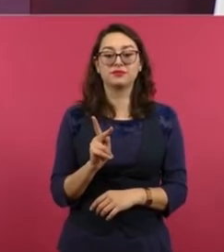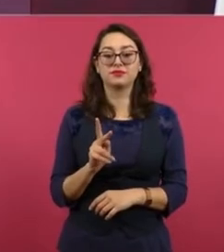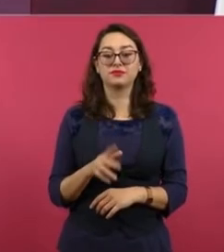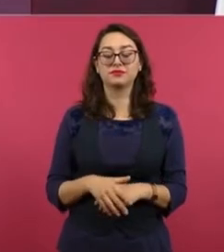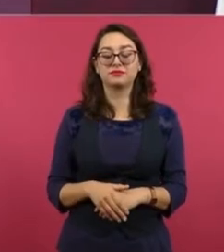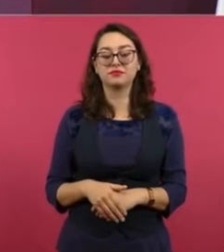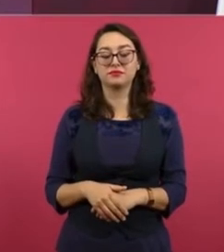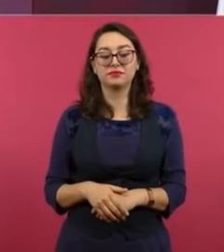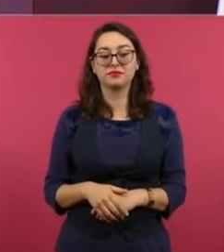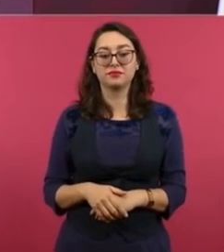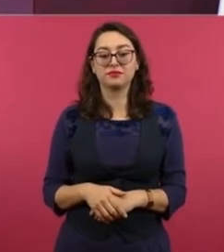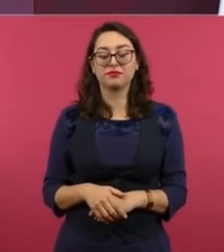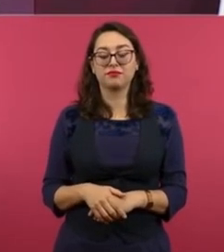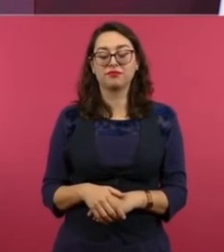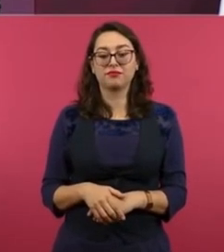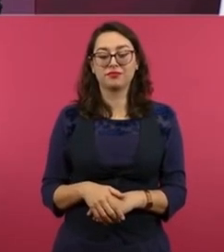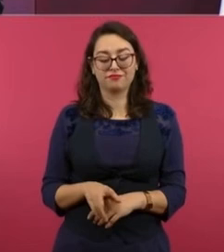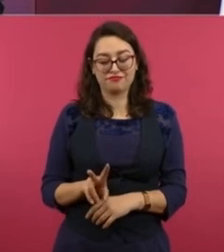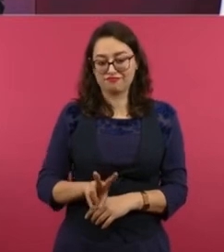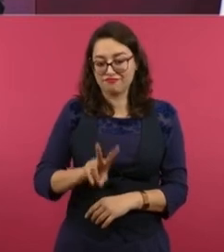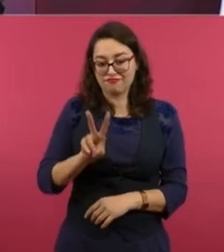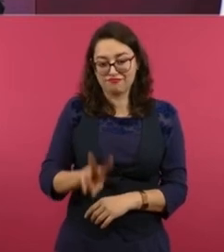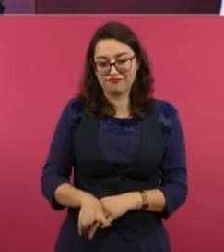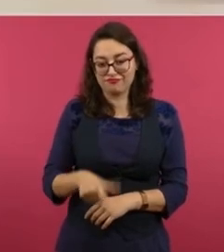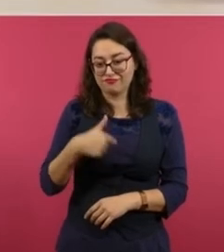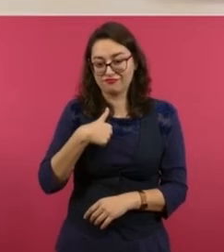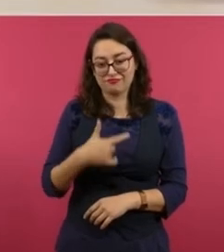me dio un gusto enorme,